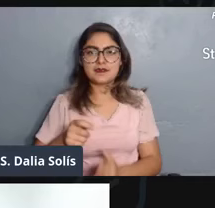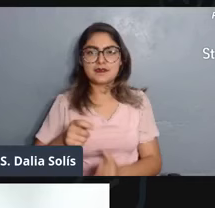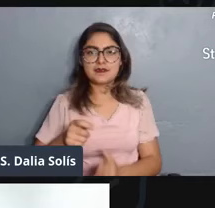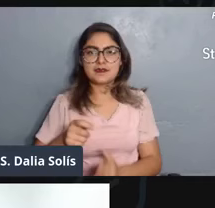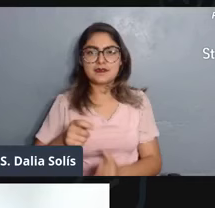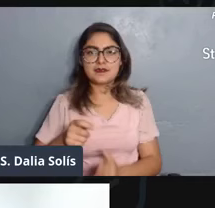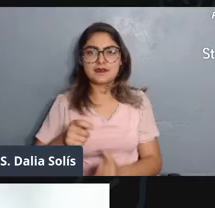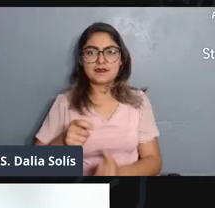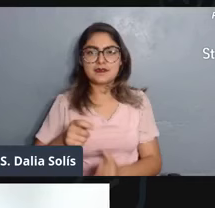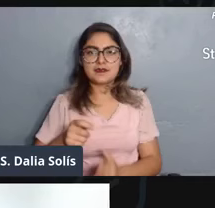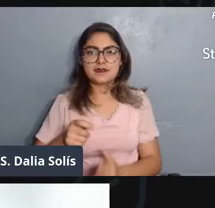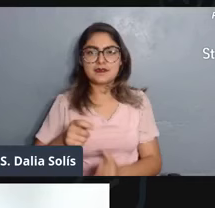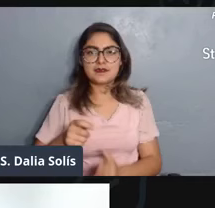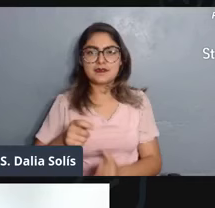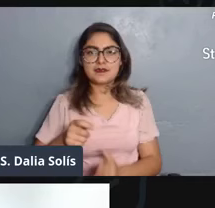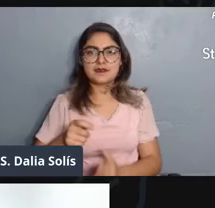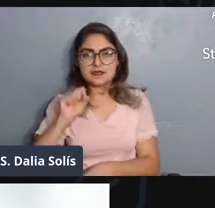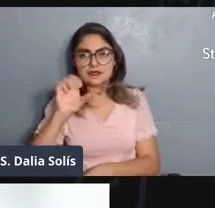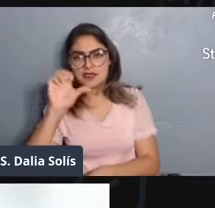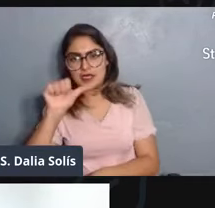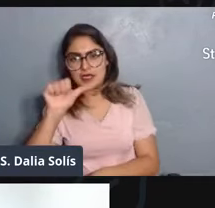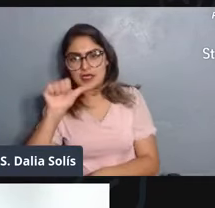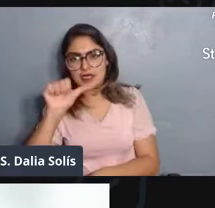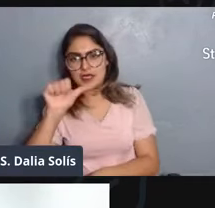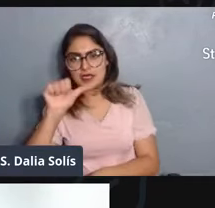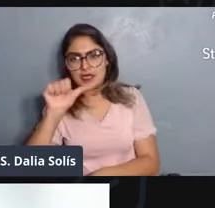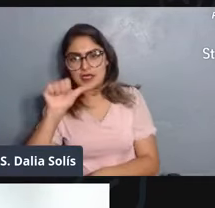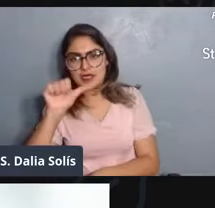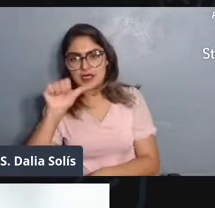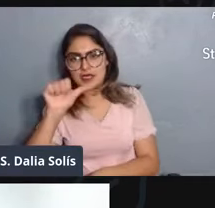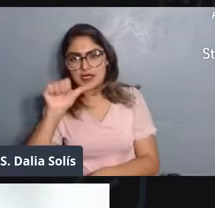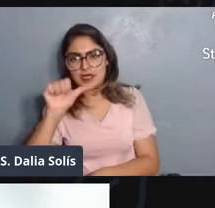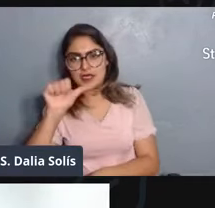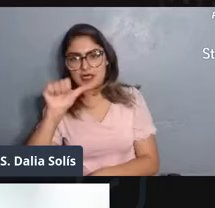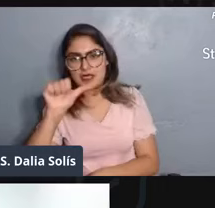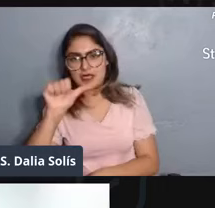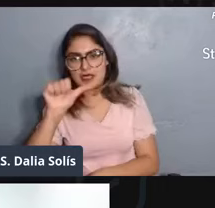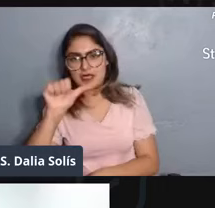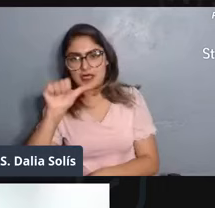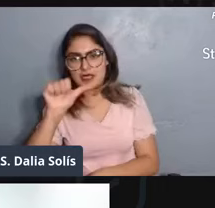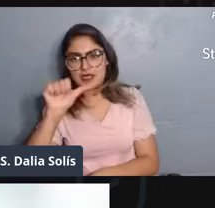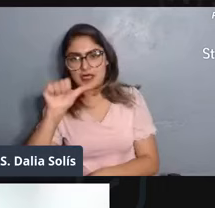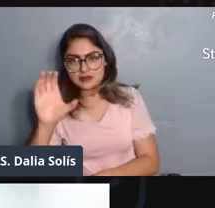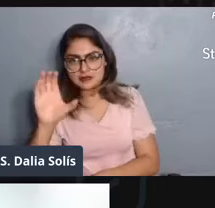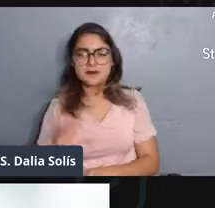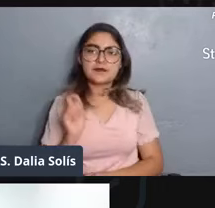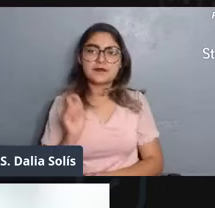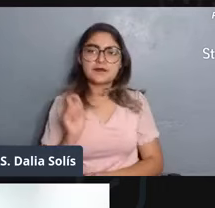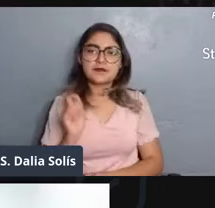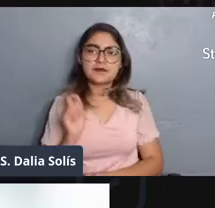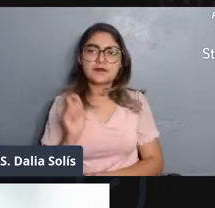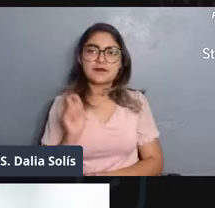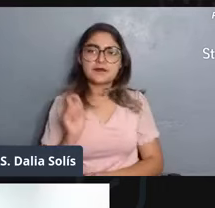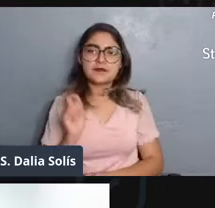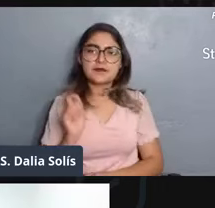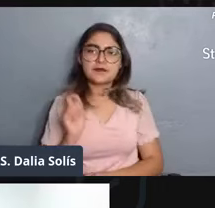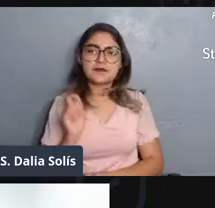con 9 años de experiencia en educación sexual. Ha impartido talleres para la niñez y la adolescencia, conferencias para madres y padres de